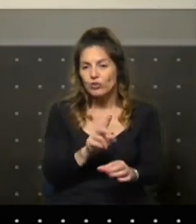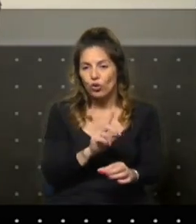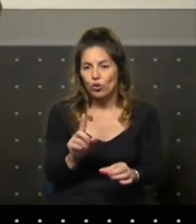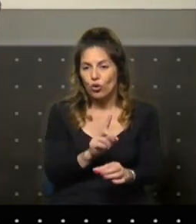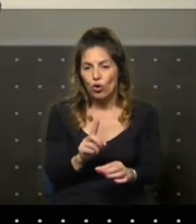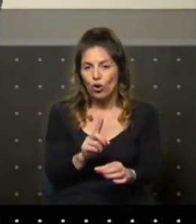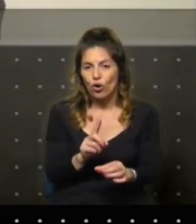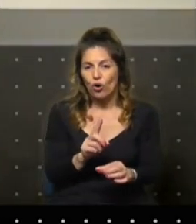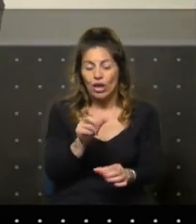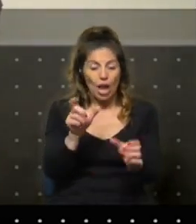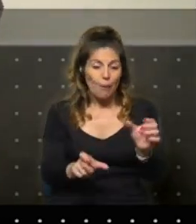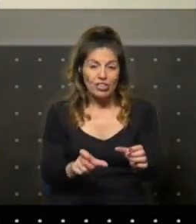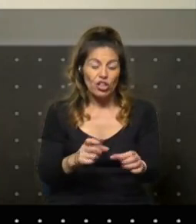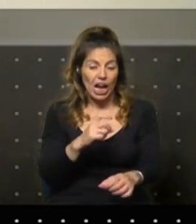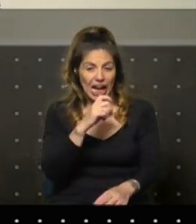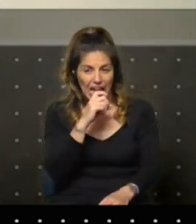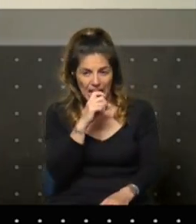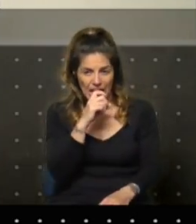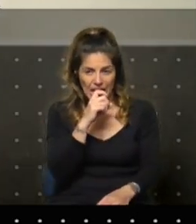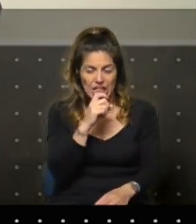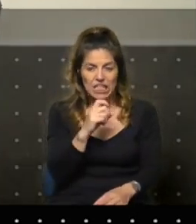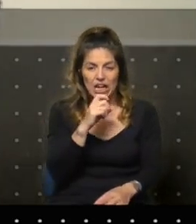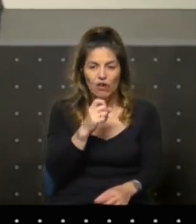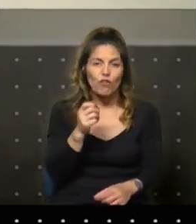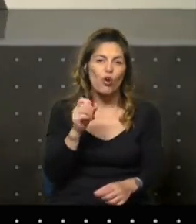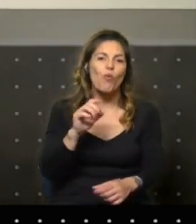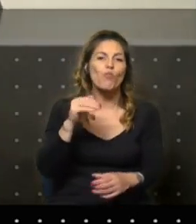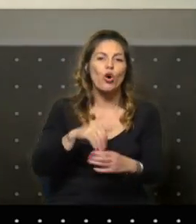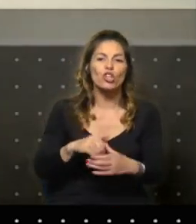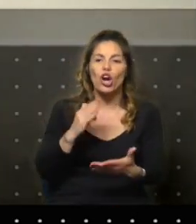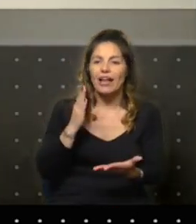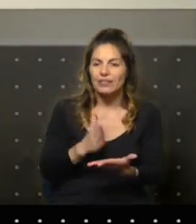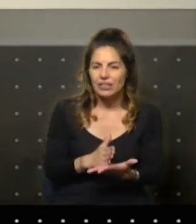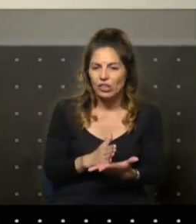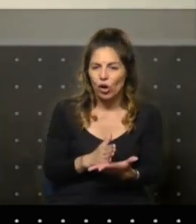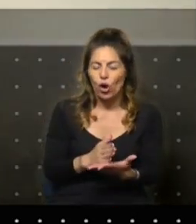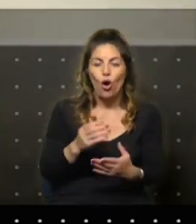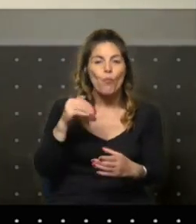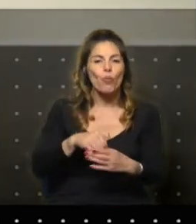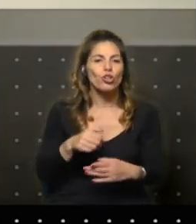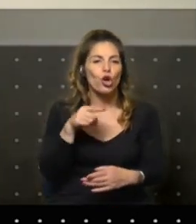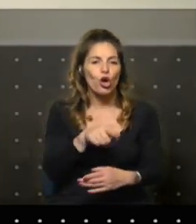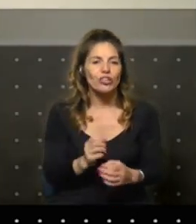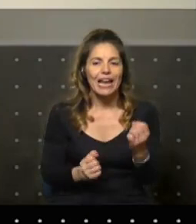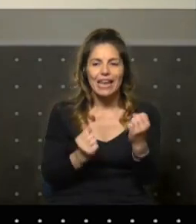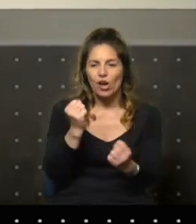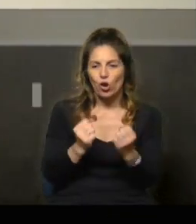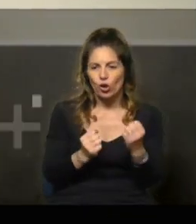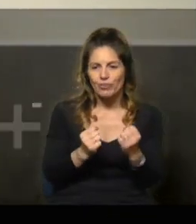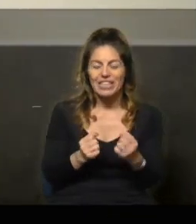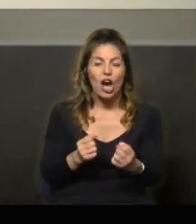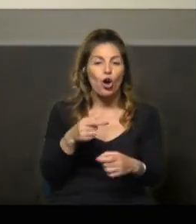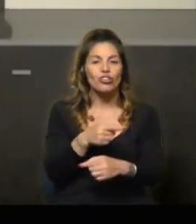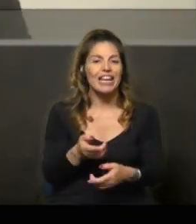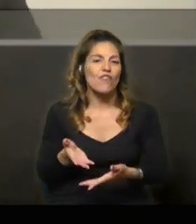eh con mucho enojo con mucha bronca fue un voto castigo un voto contra eh la economía contra la inflación